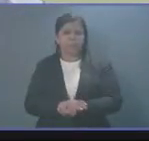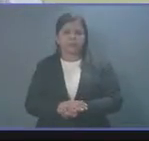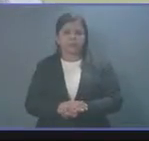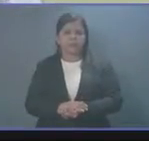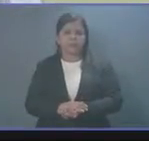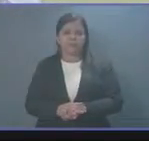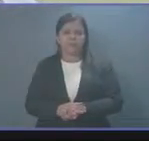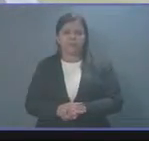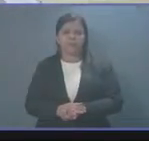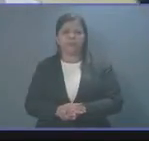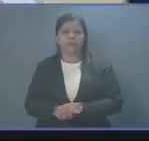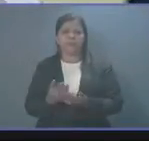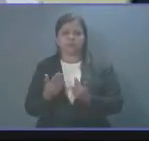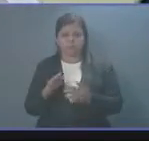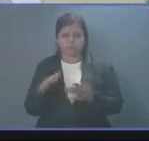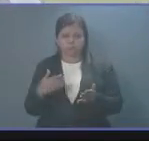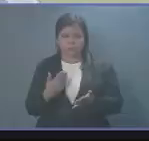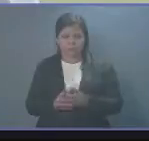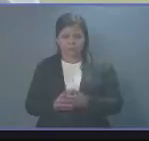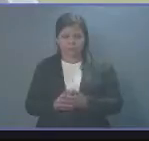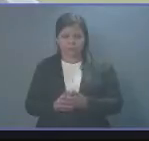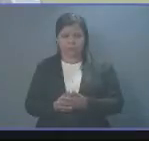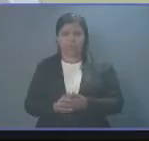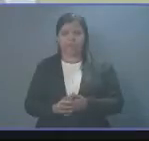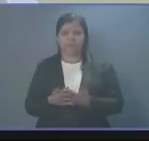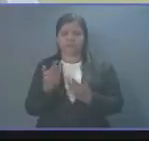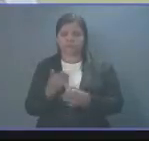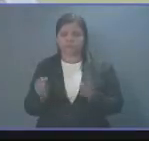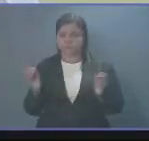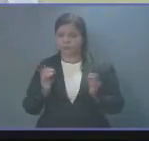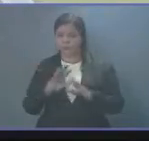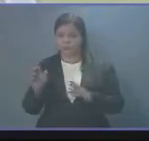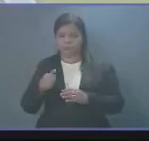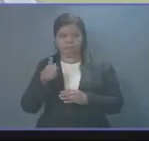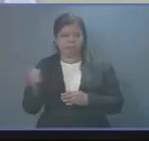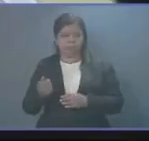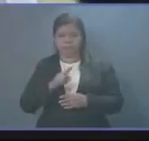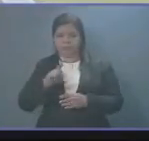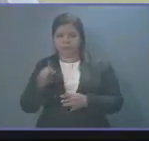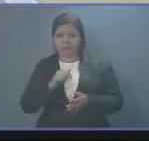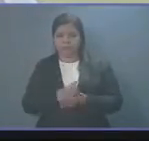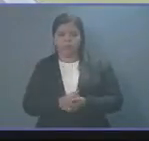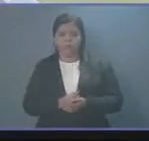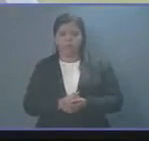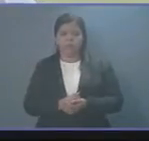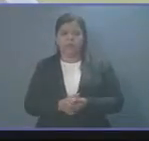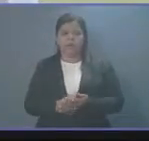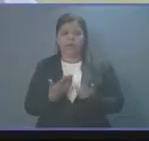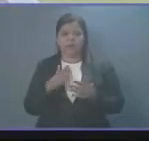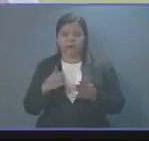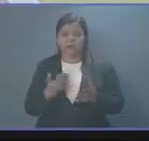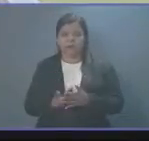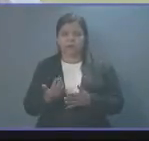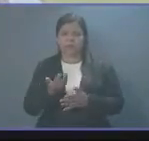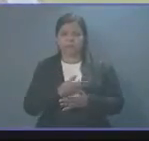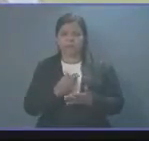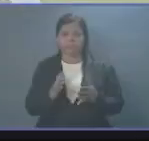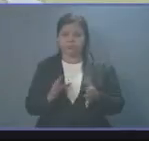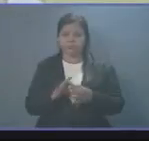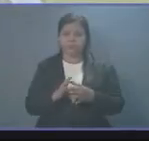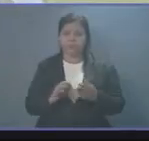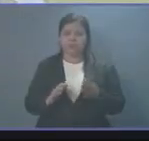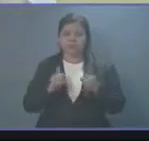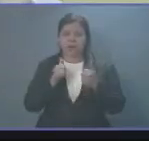que varios de los viceministros no han sido nombrados y otros no han sido juramentados, según lo expresa el personal de los